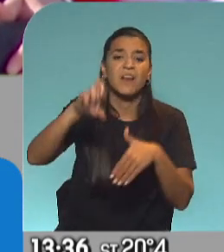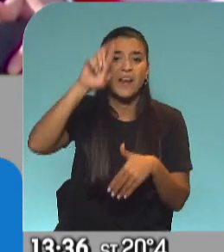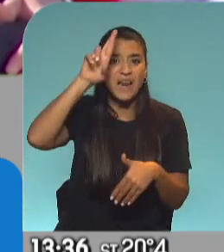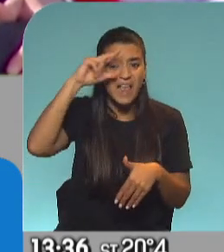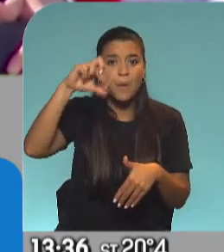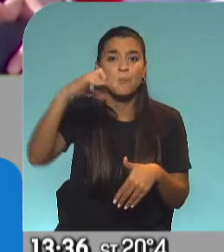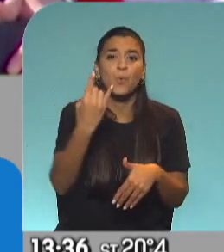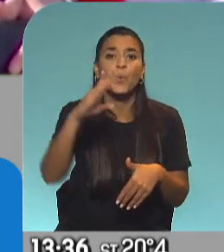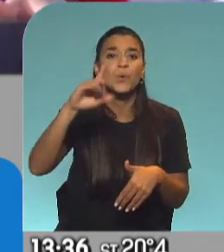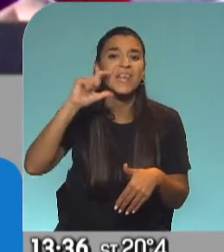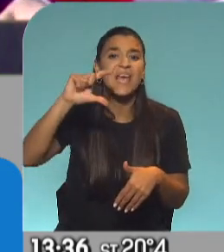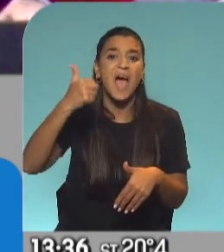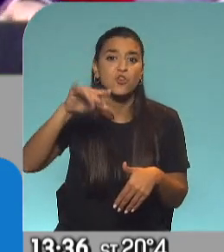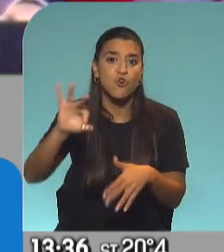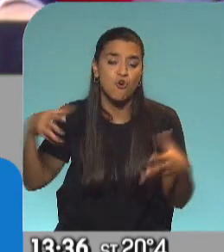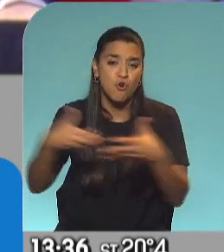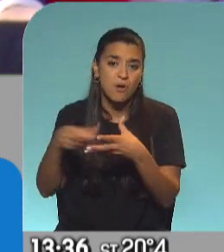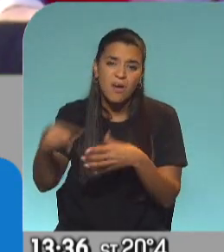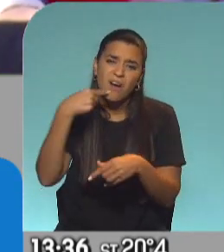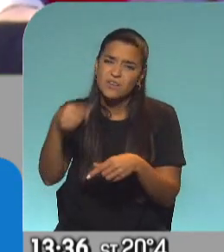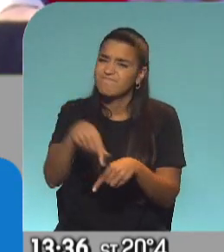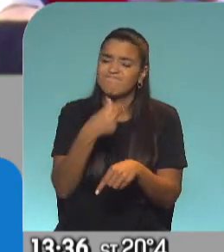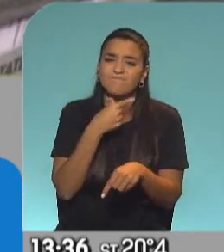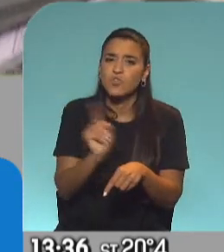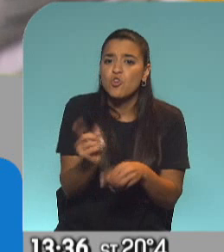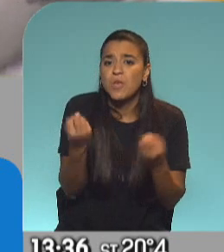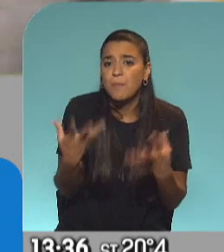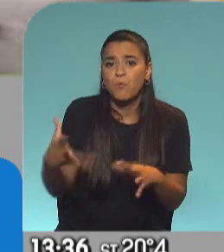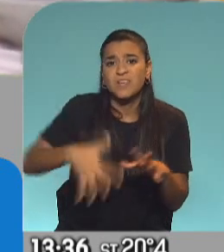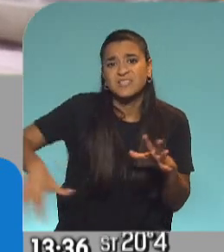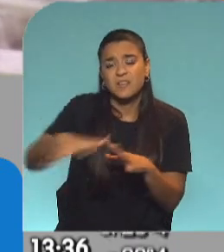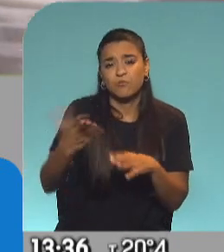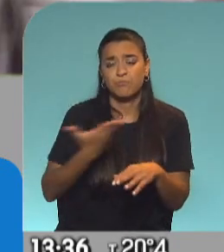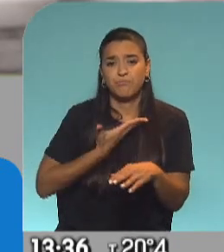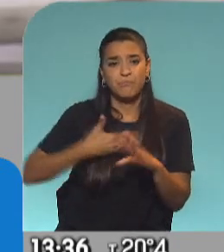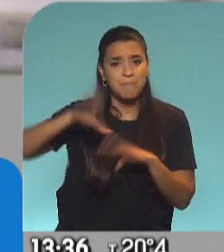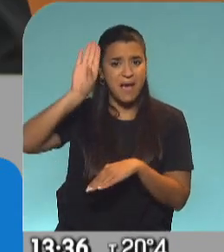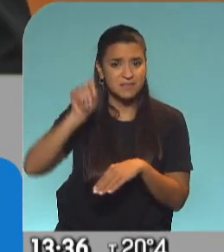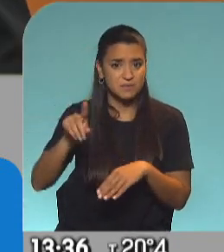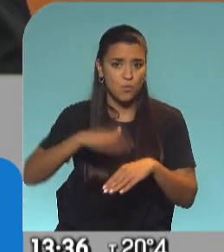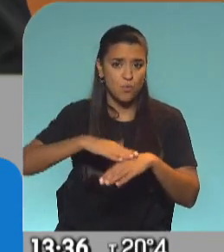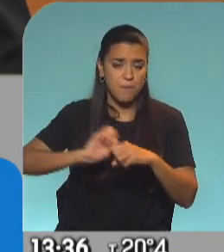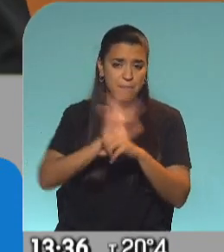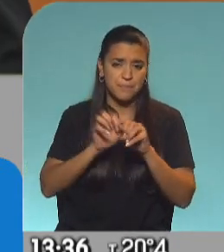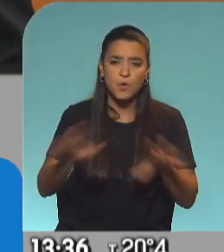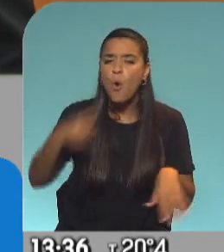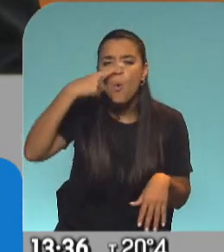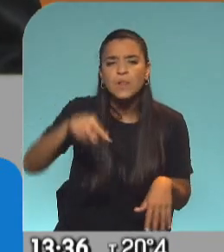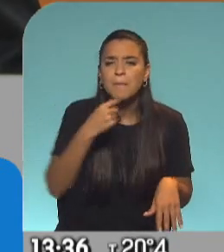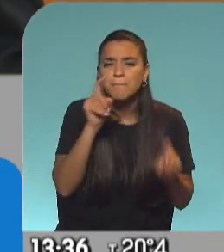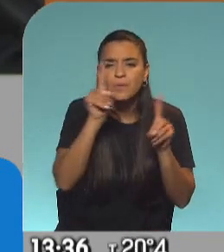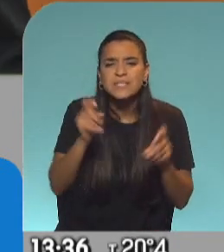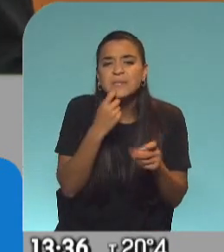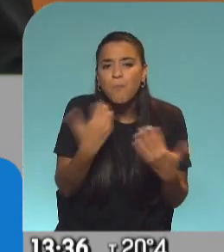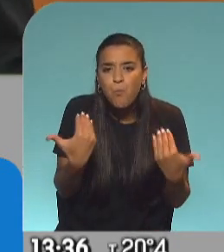está empezando a erosionarse a raíz de que ha sido el sector más afectado por la pandemia. Victoria, te hago una última pregunta. Te pido,